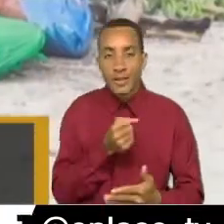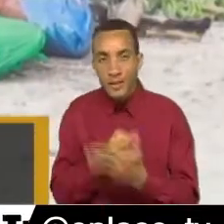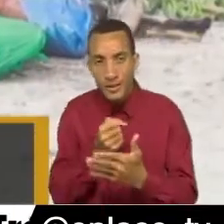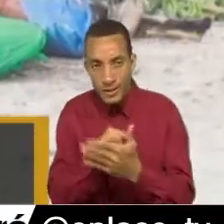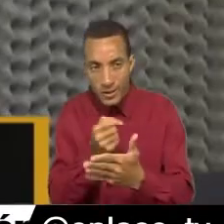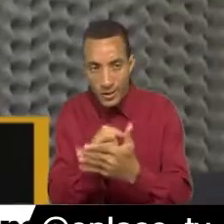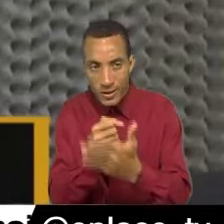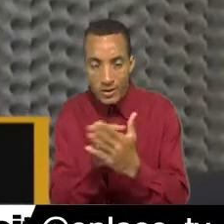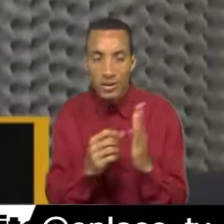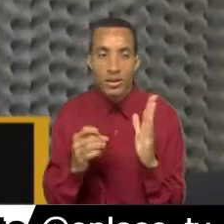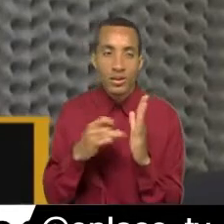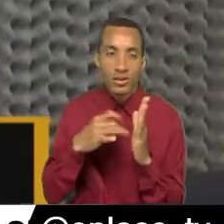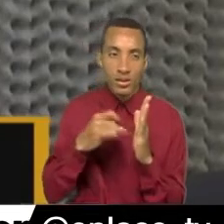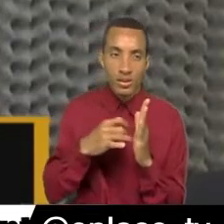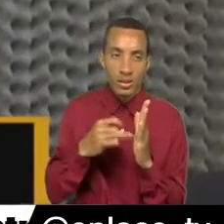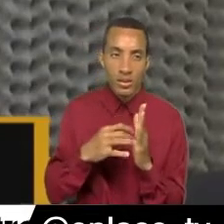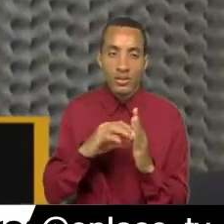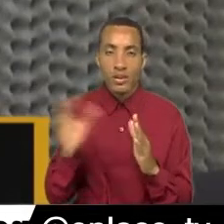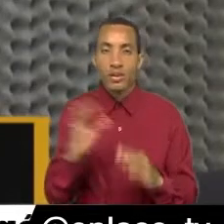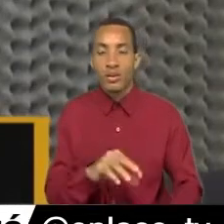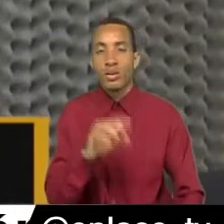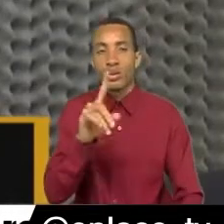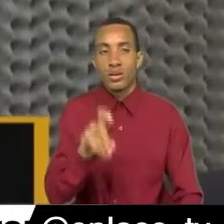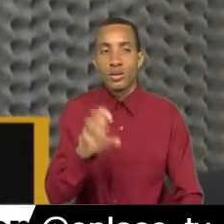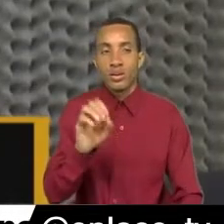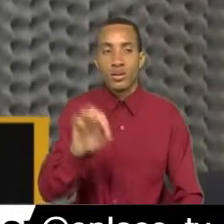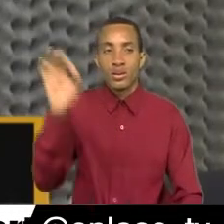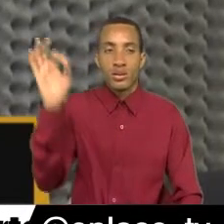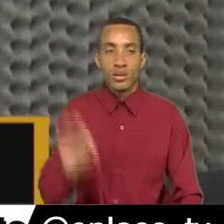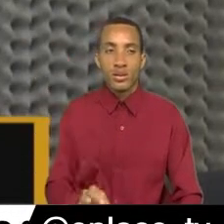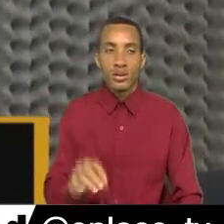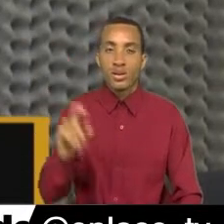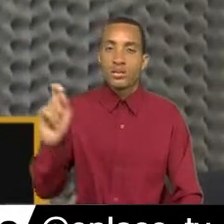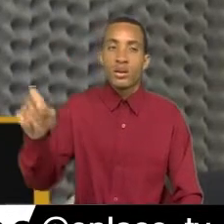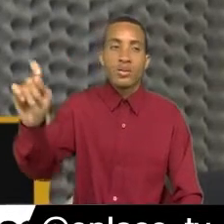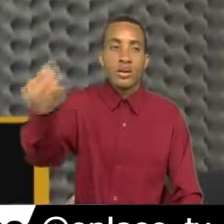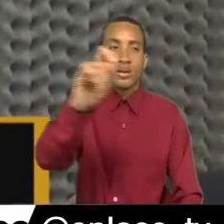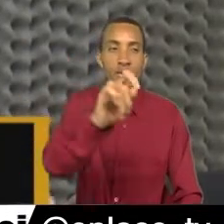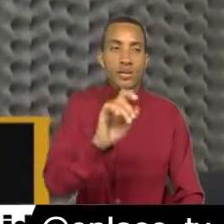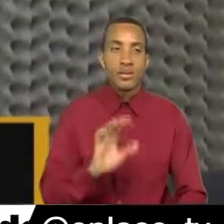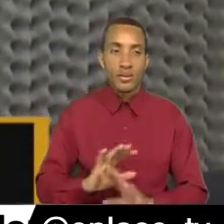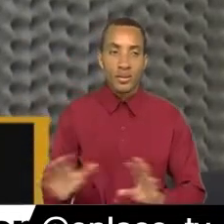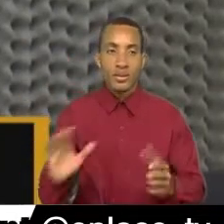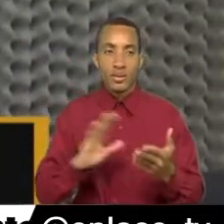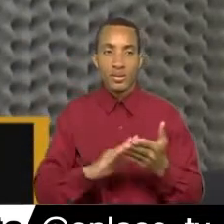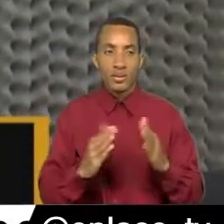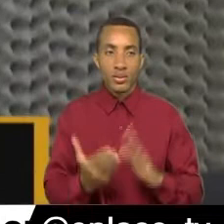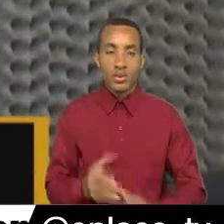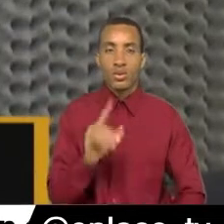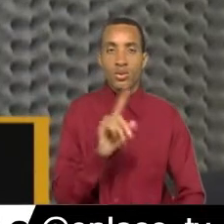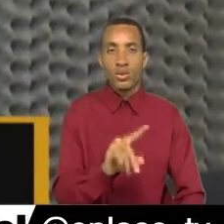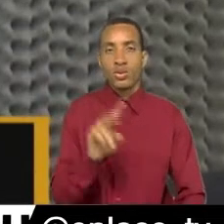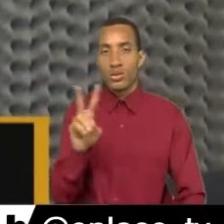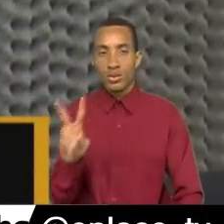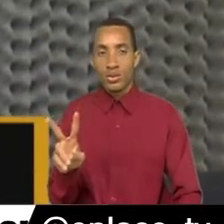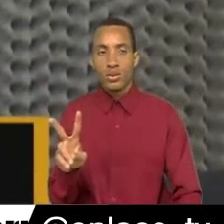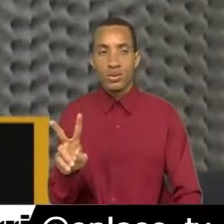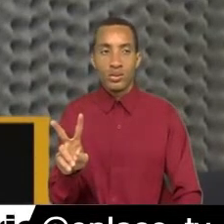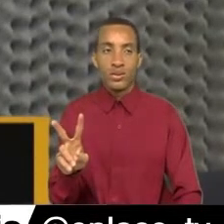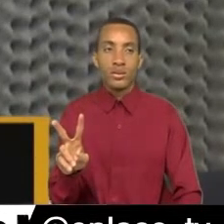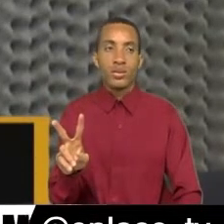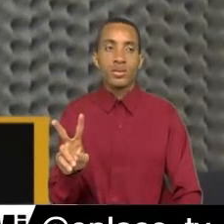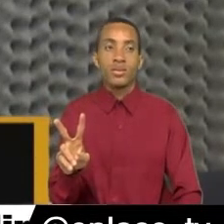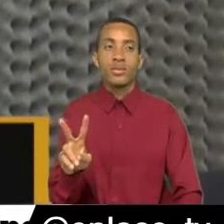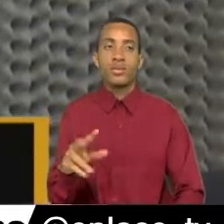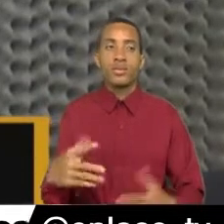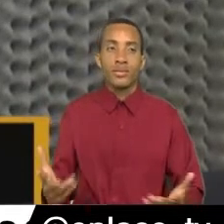Sólidos PEGIRS. El 60% de los puntos críticos están ubicados en la comunas 1 y 2, ¿sí? Entonces, y